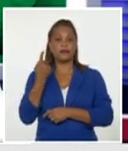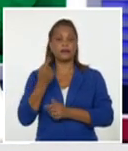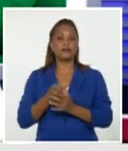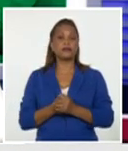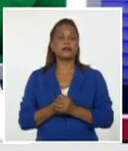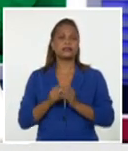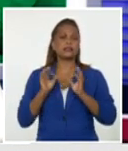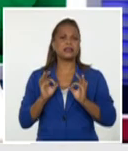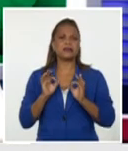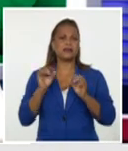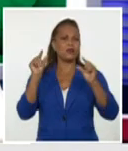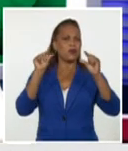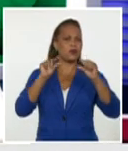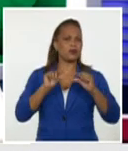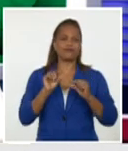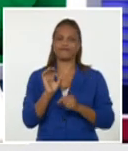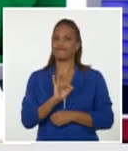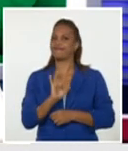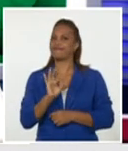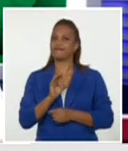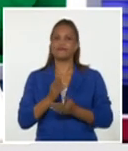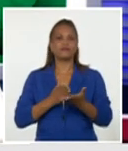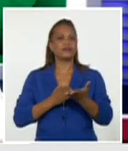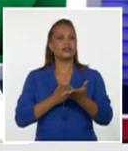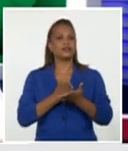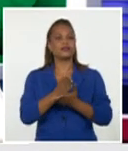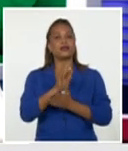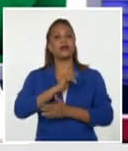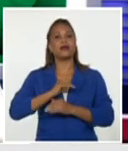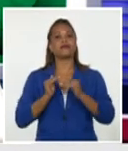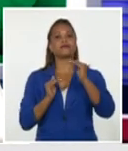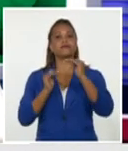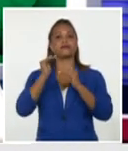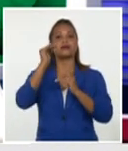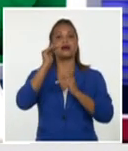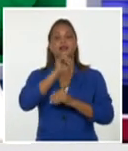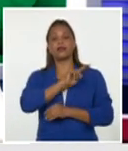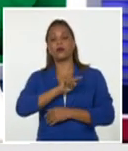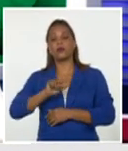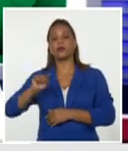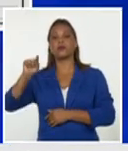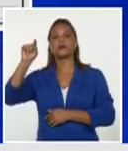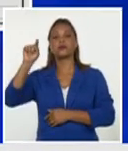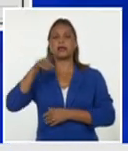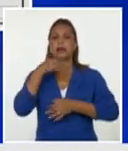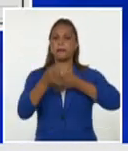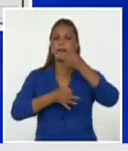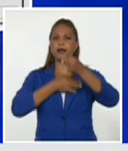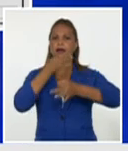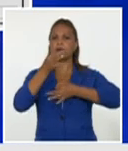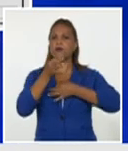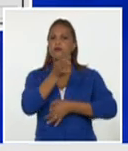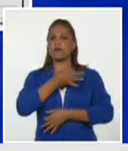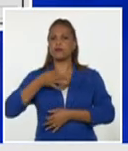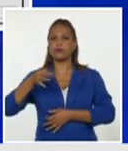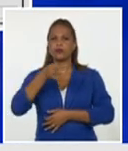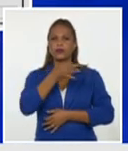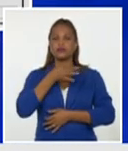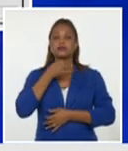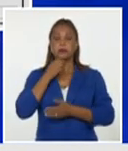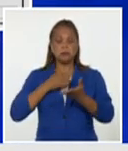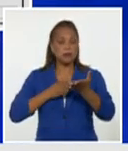no disminuye, se mantiene elevada, y ya explicamos los municipios que